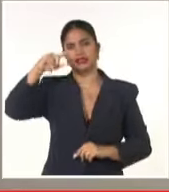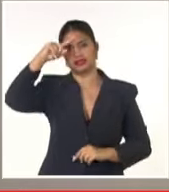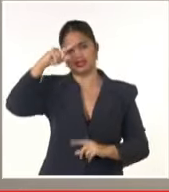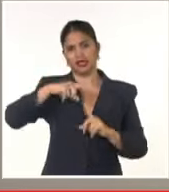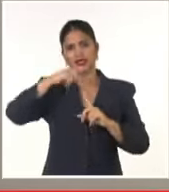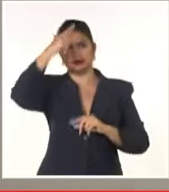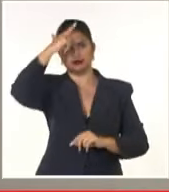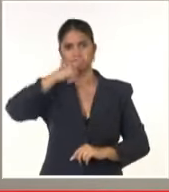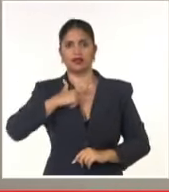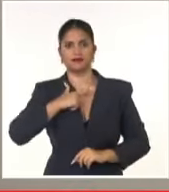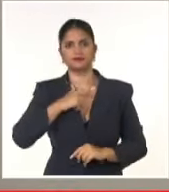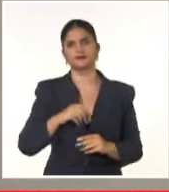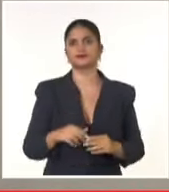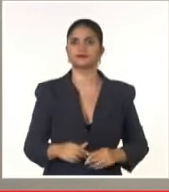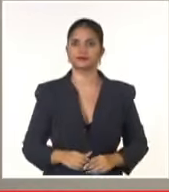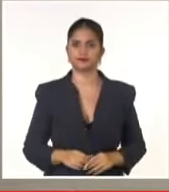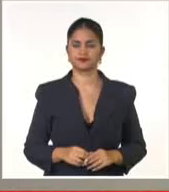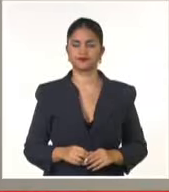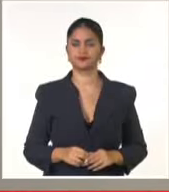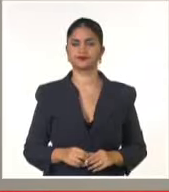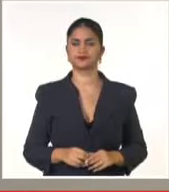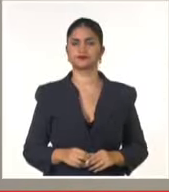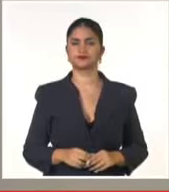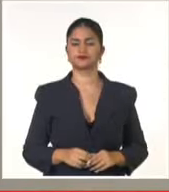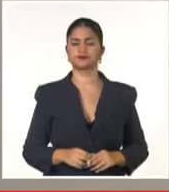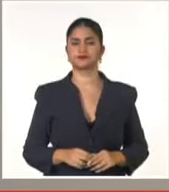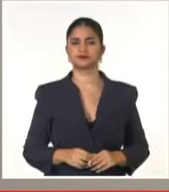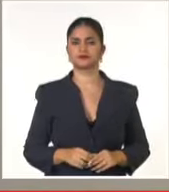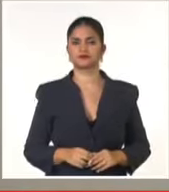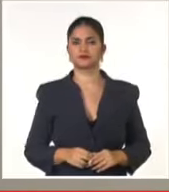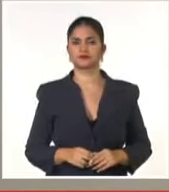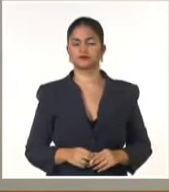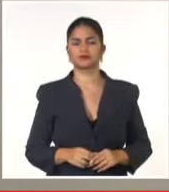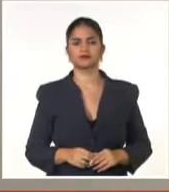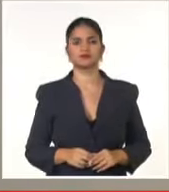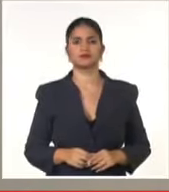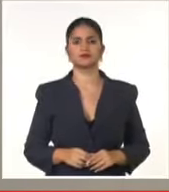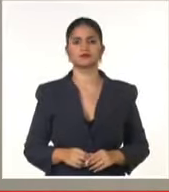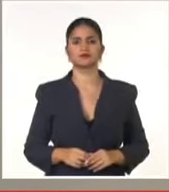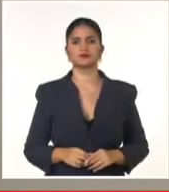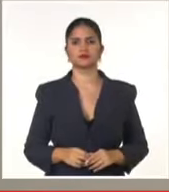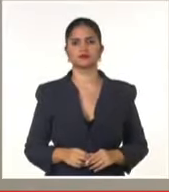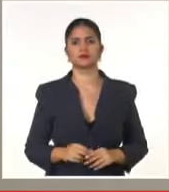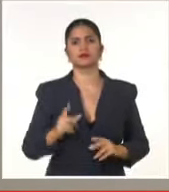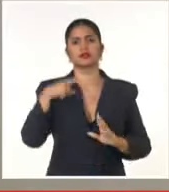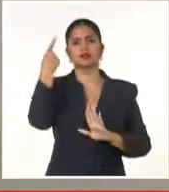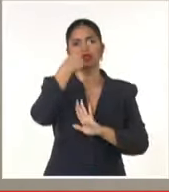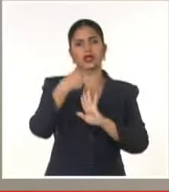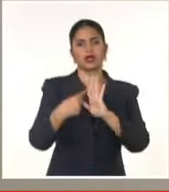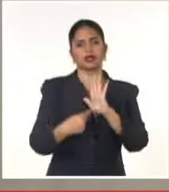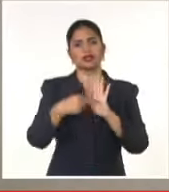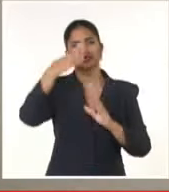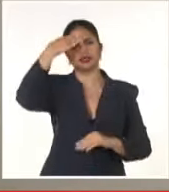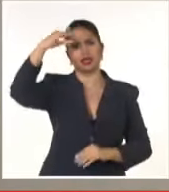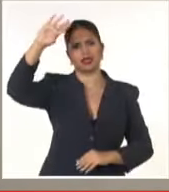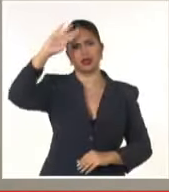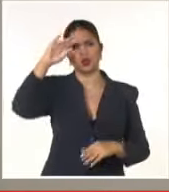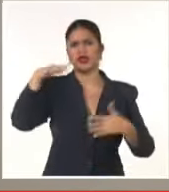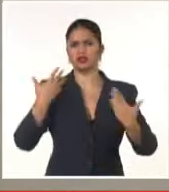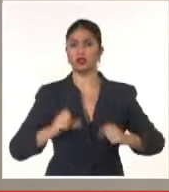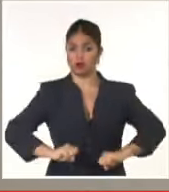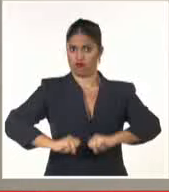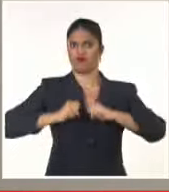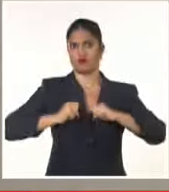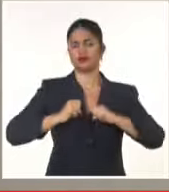es orgullo y grandeza de América y del mundo, podemos decir. Por las características de la